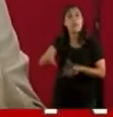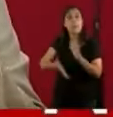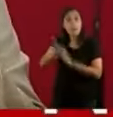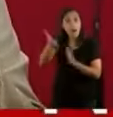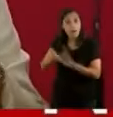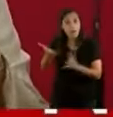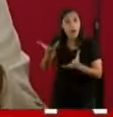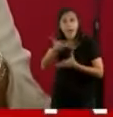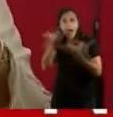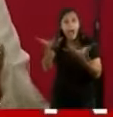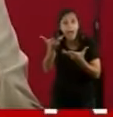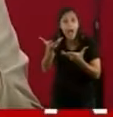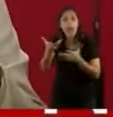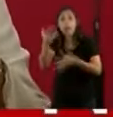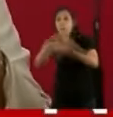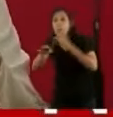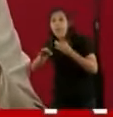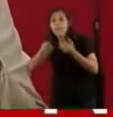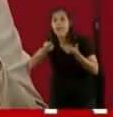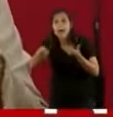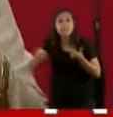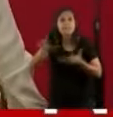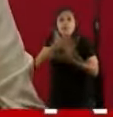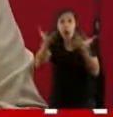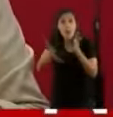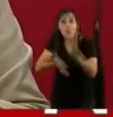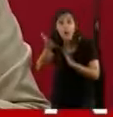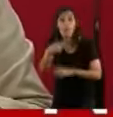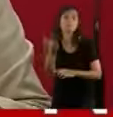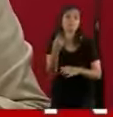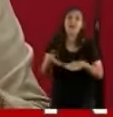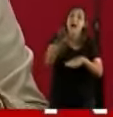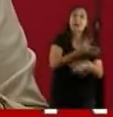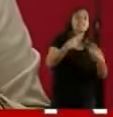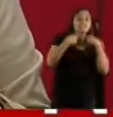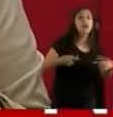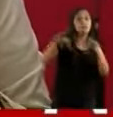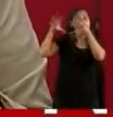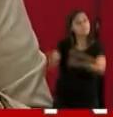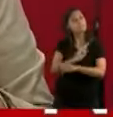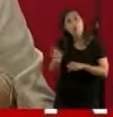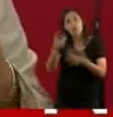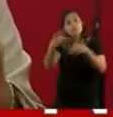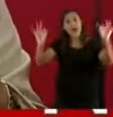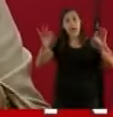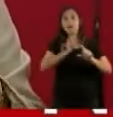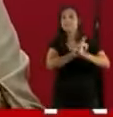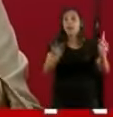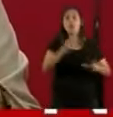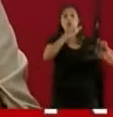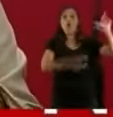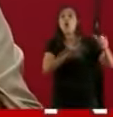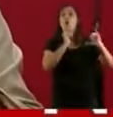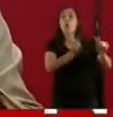que entre al delito, antes que prefiera ser un delivery o un narco que